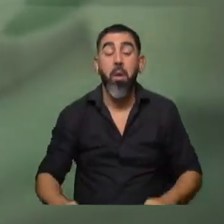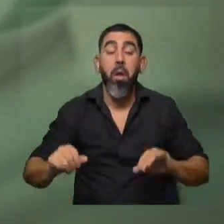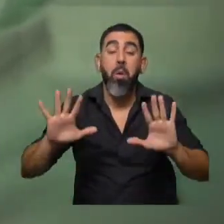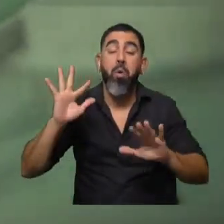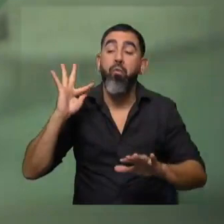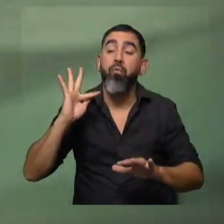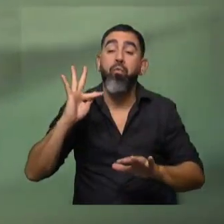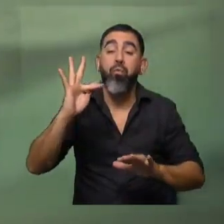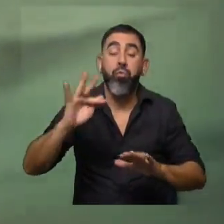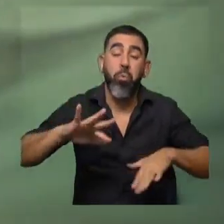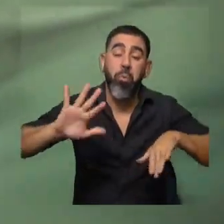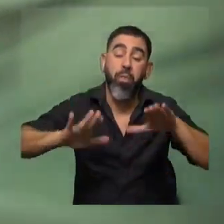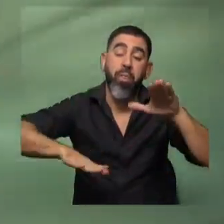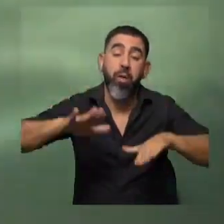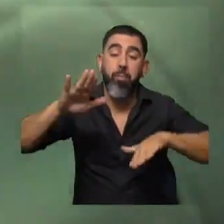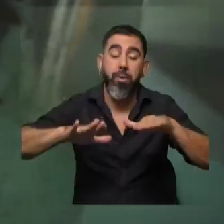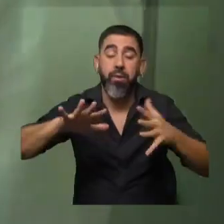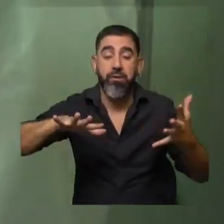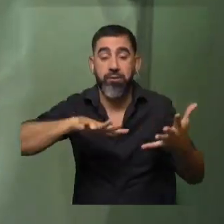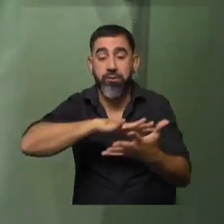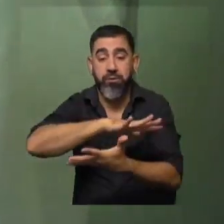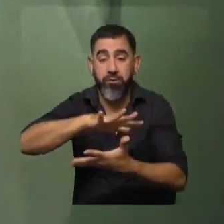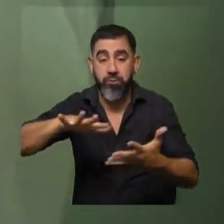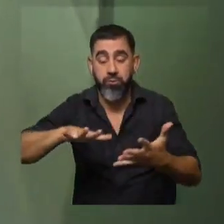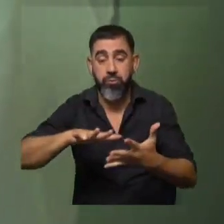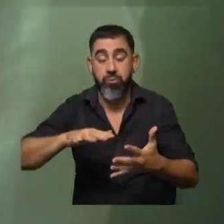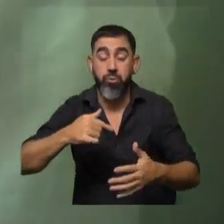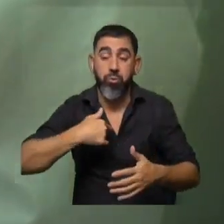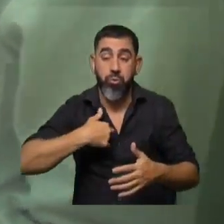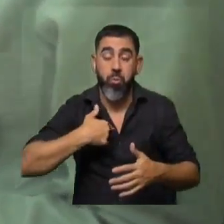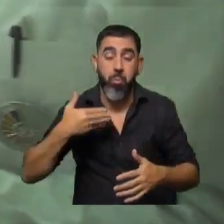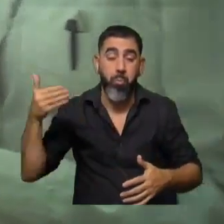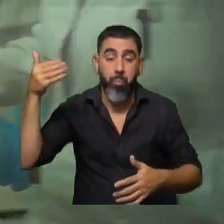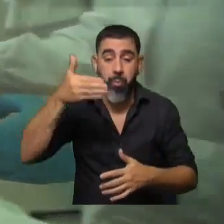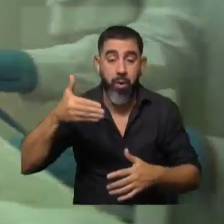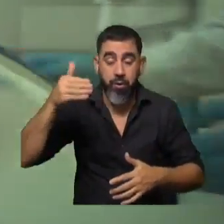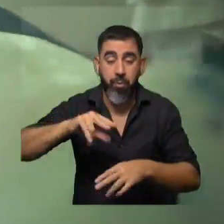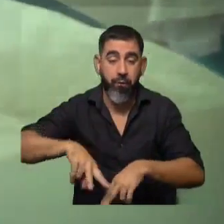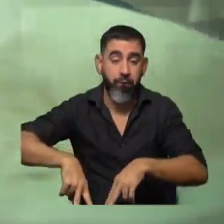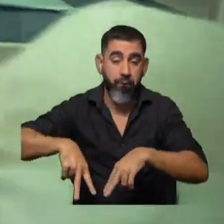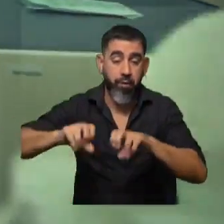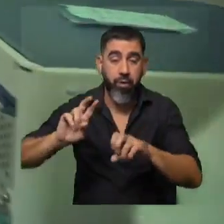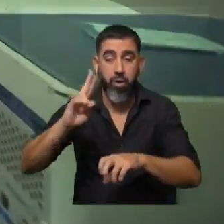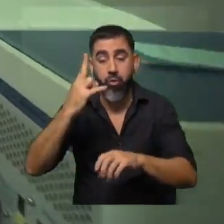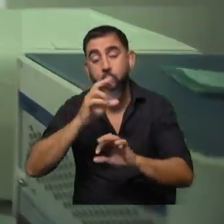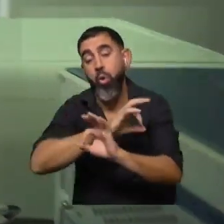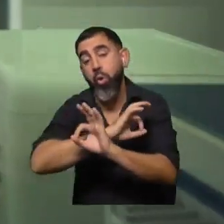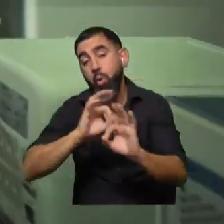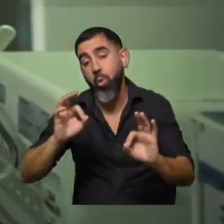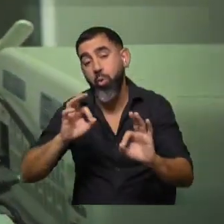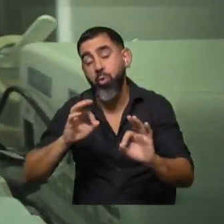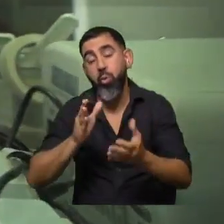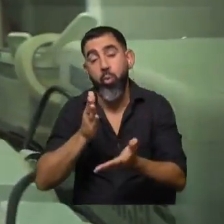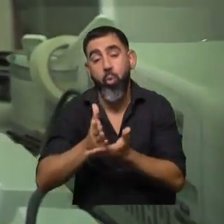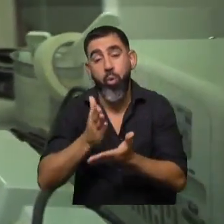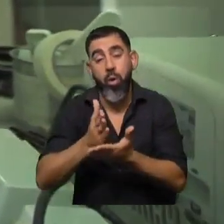futuro, dependiendo de cómo se den las cosas, o yo participe mucho más en investigaciones en Uruguay o